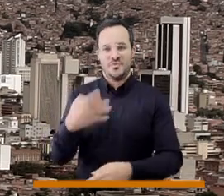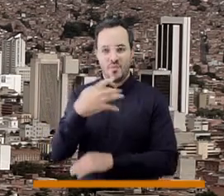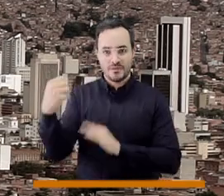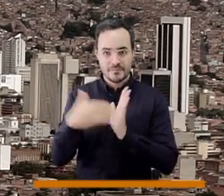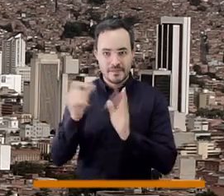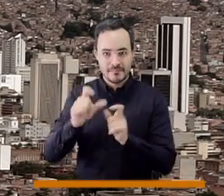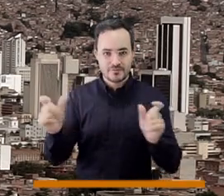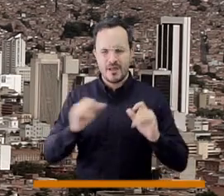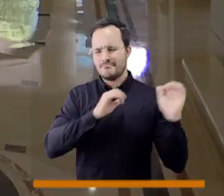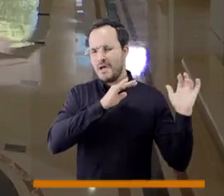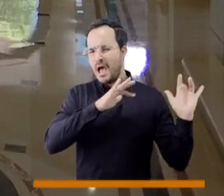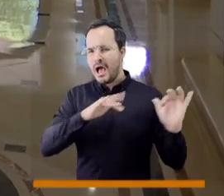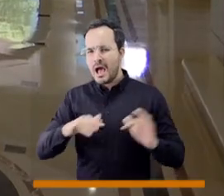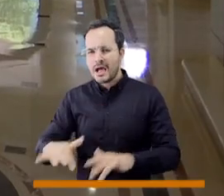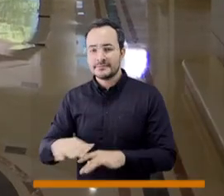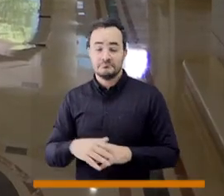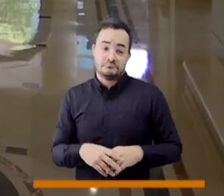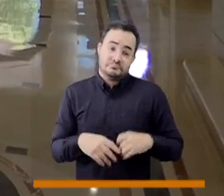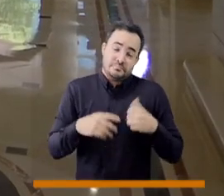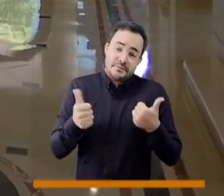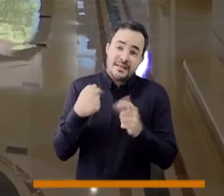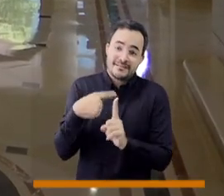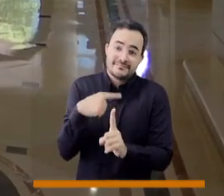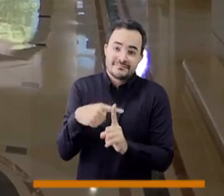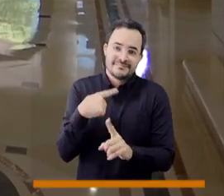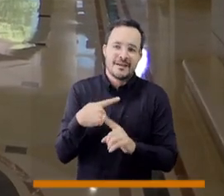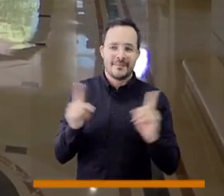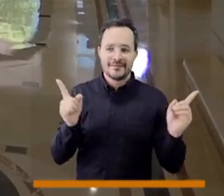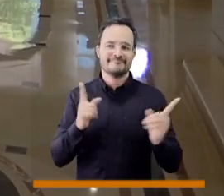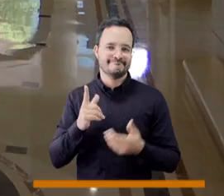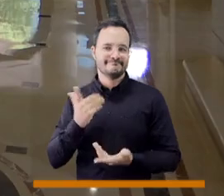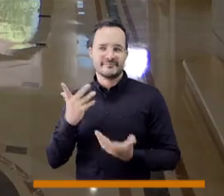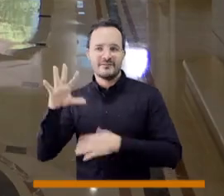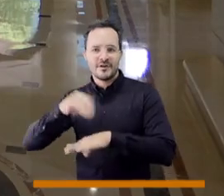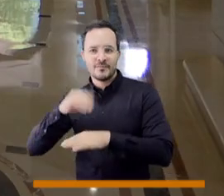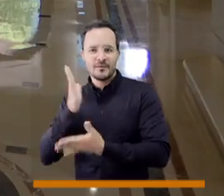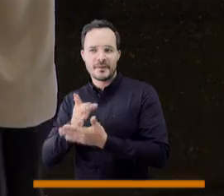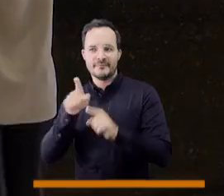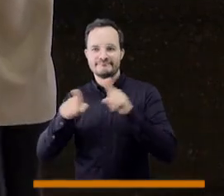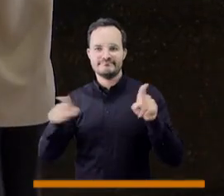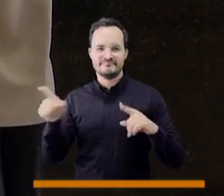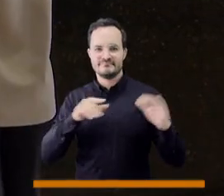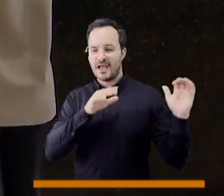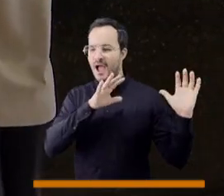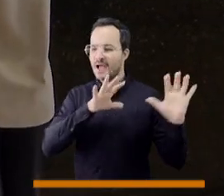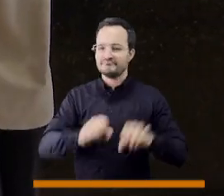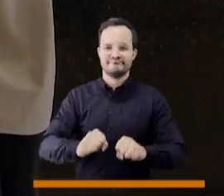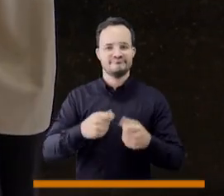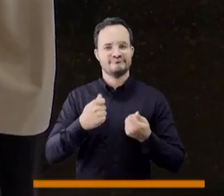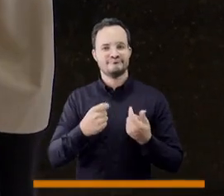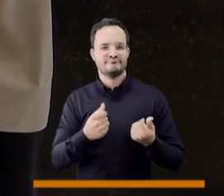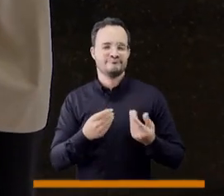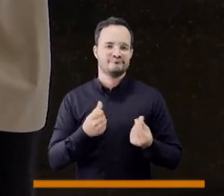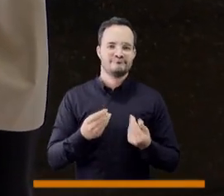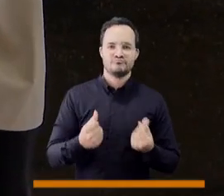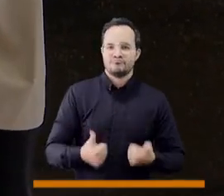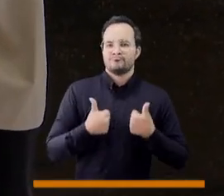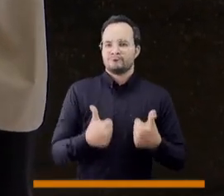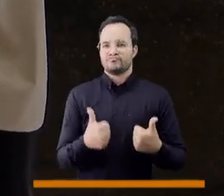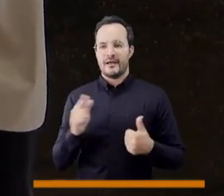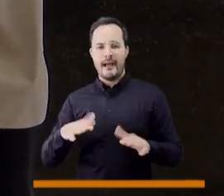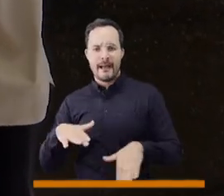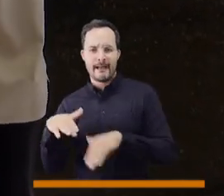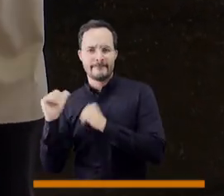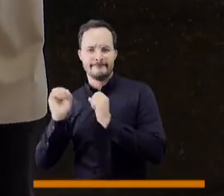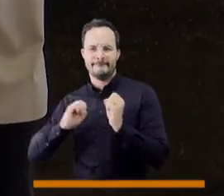personas. Esto es muy positivo para la ciudad, pero nos va generando fenómenos como la gentrificación, sobre los que se sabe poco y los que tenemos que